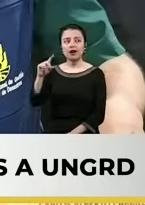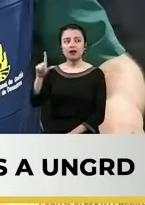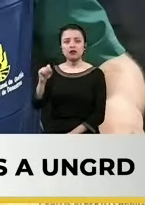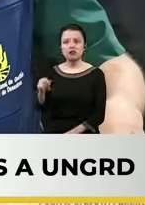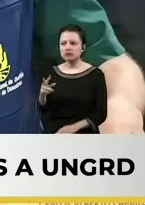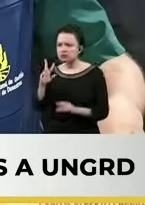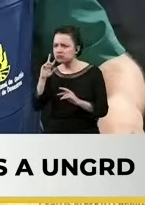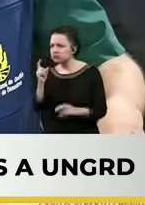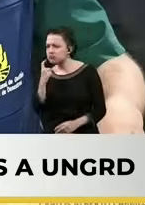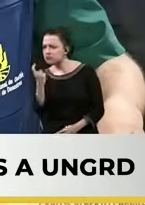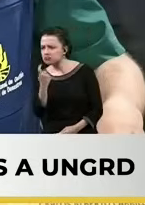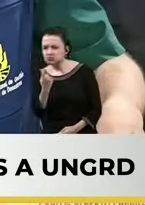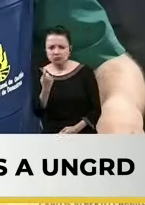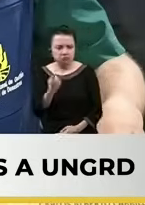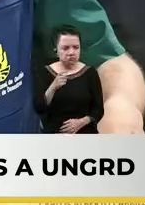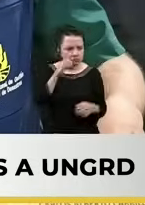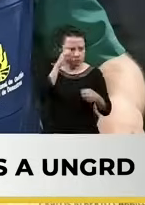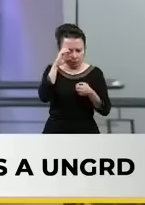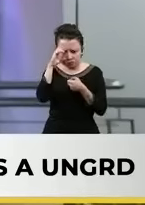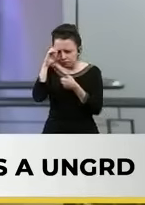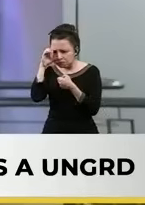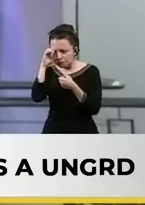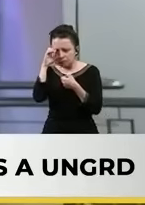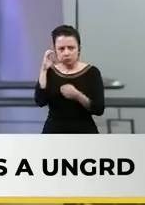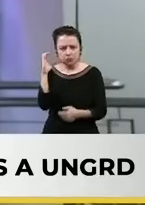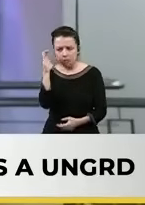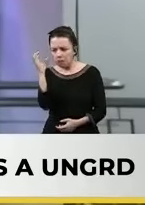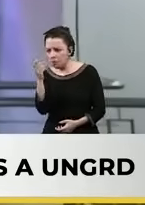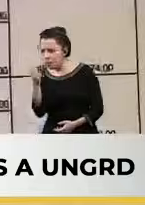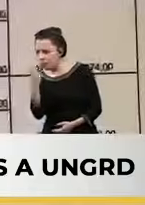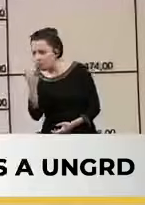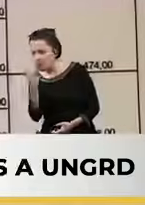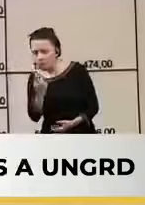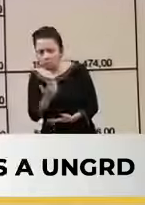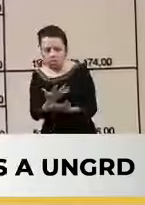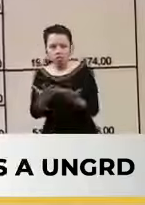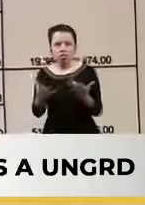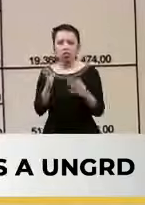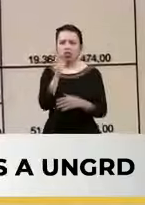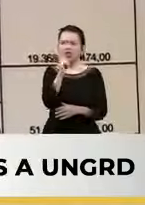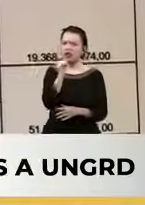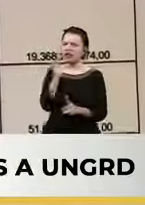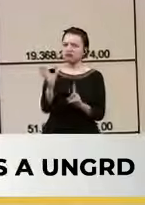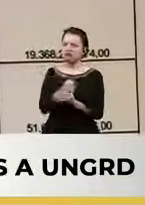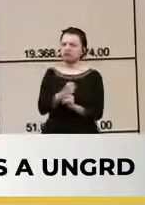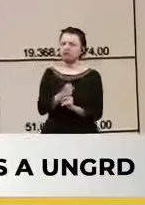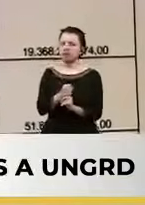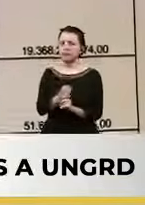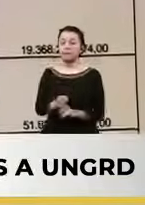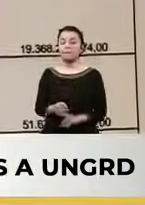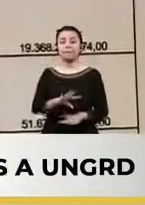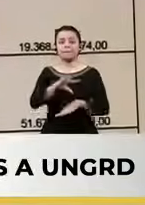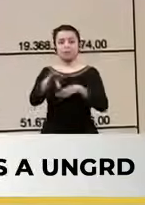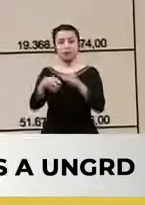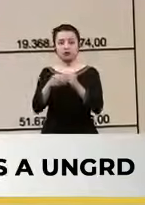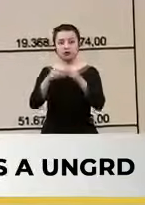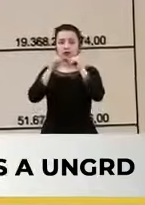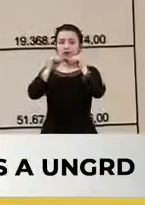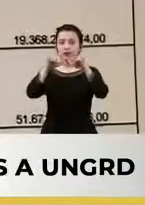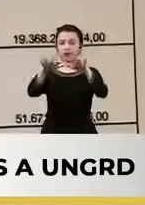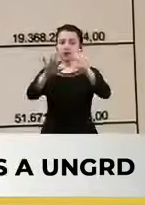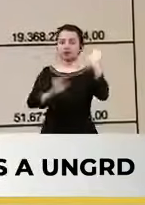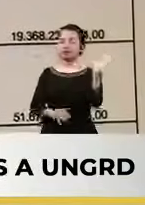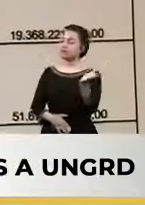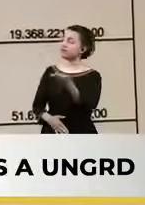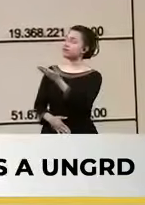encontró absolutamente nada. Pero adicionalmente, nosotros publicamos un documento que revela que no